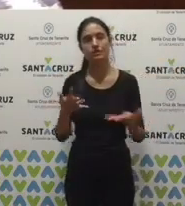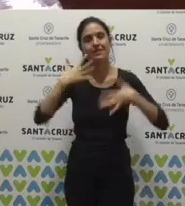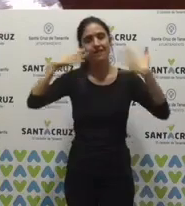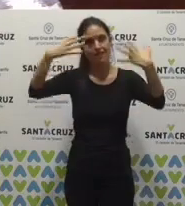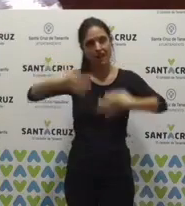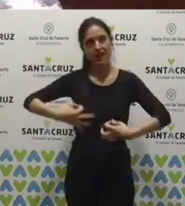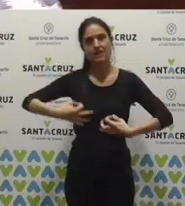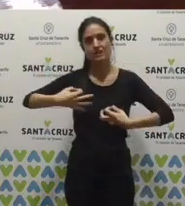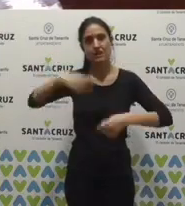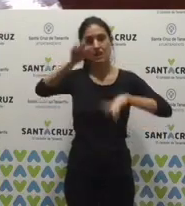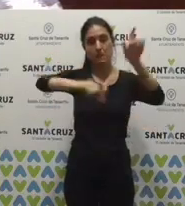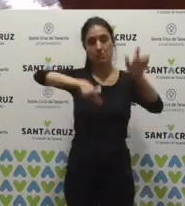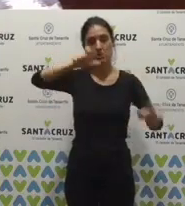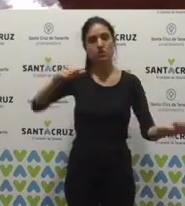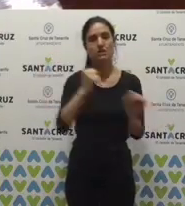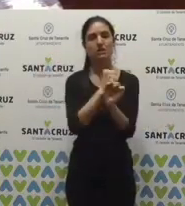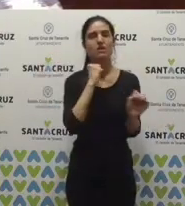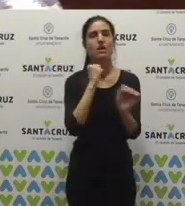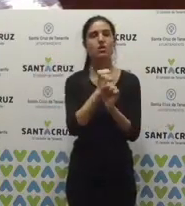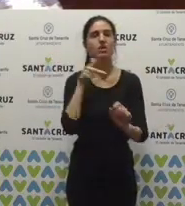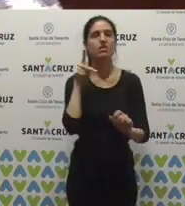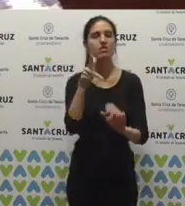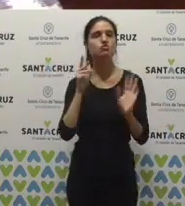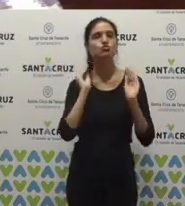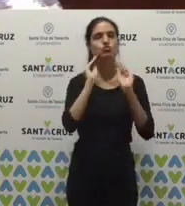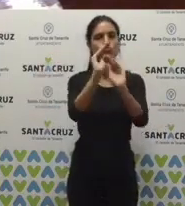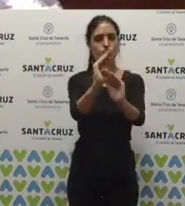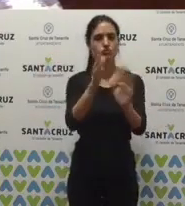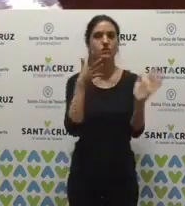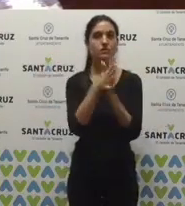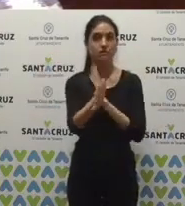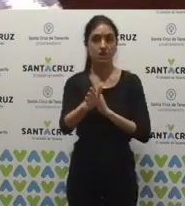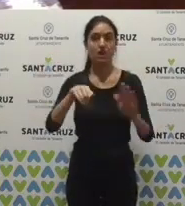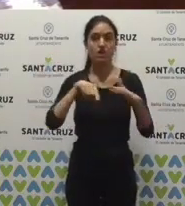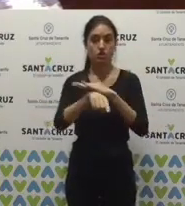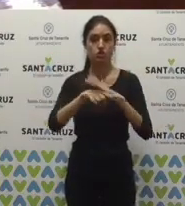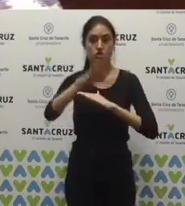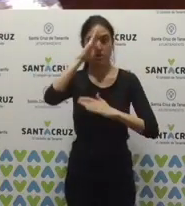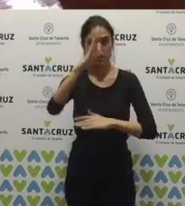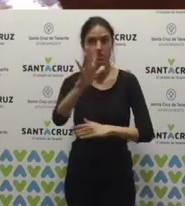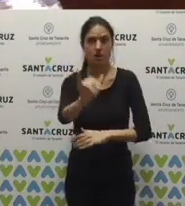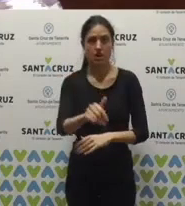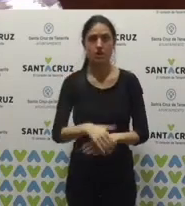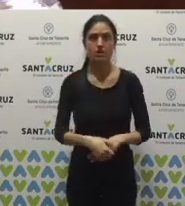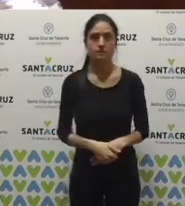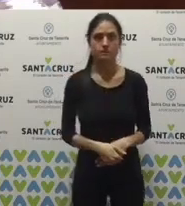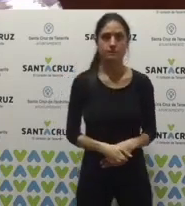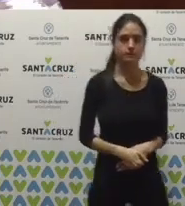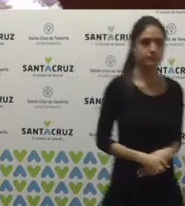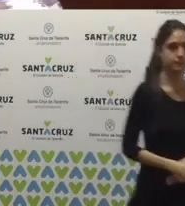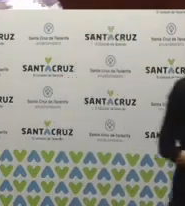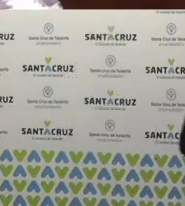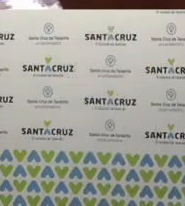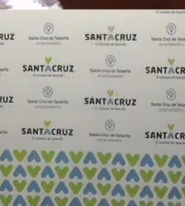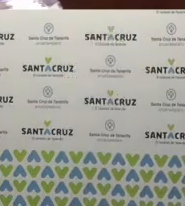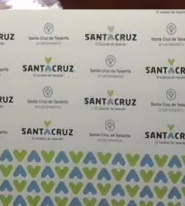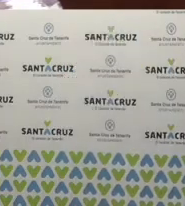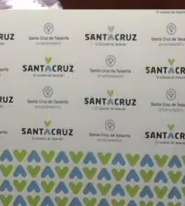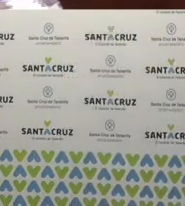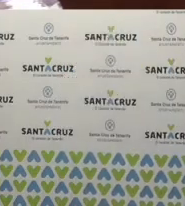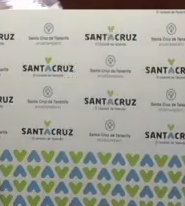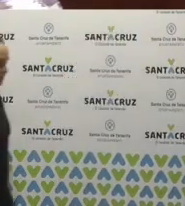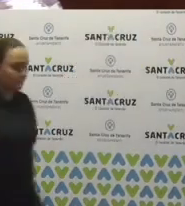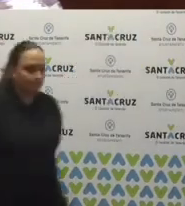de respeto a los derechos laborales implicaría esta gestión directa creo que también debiera hacer si se hace bien una